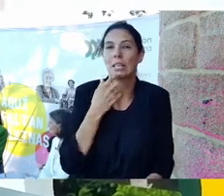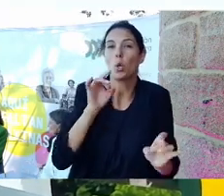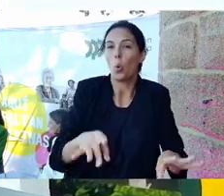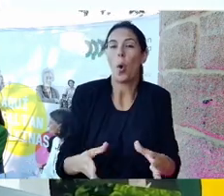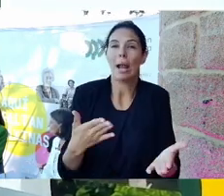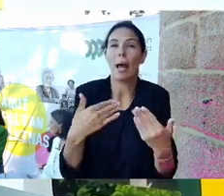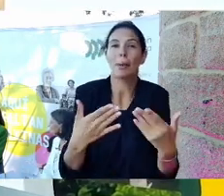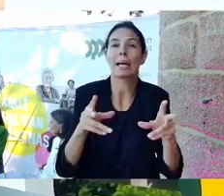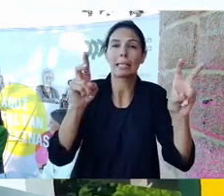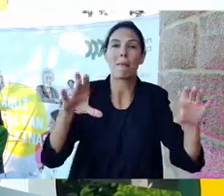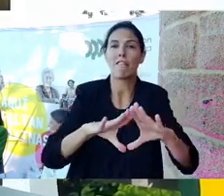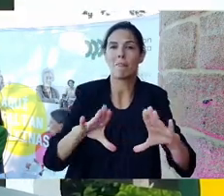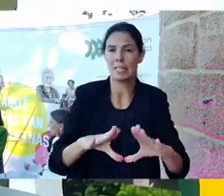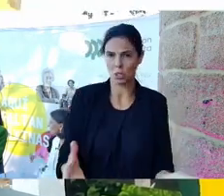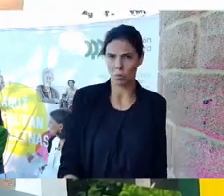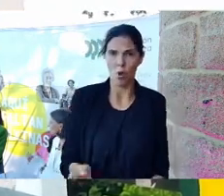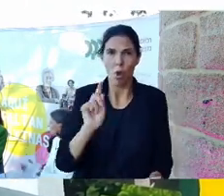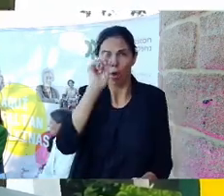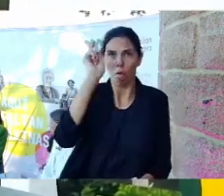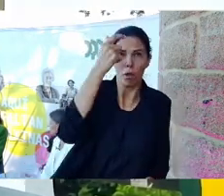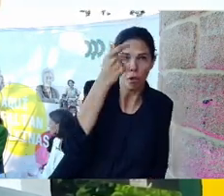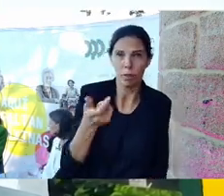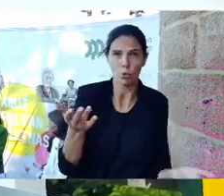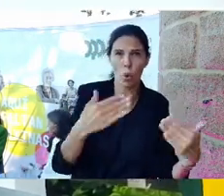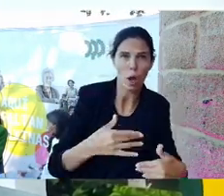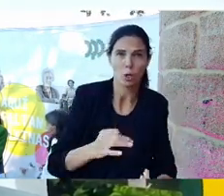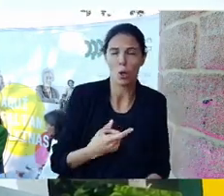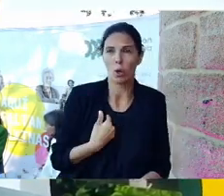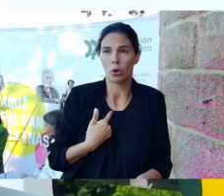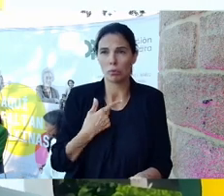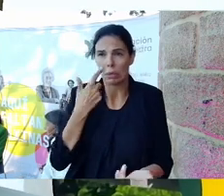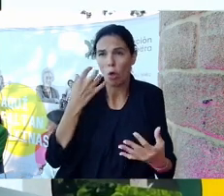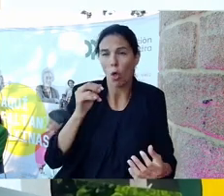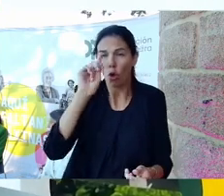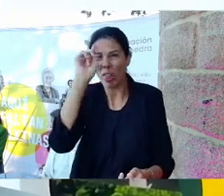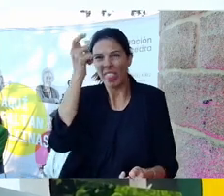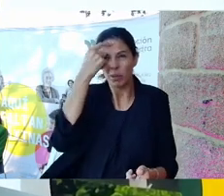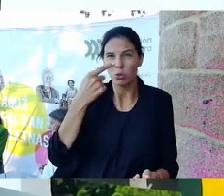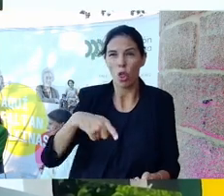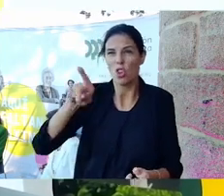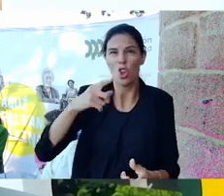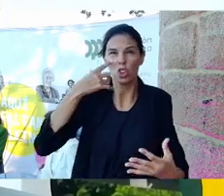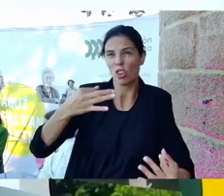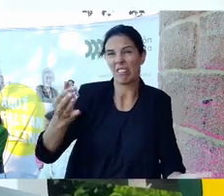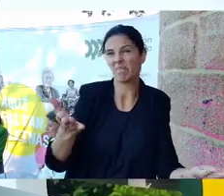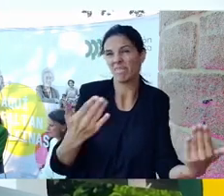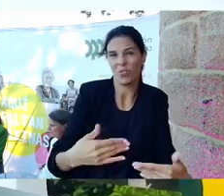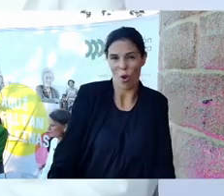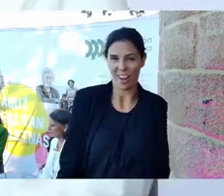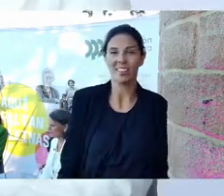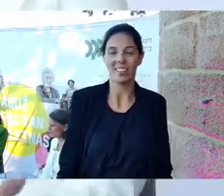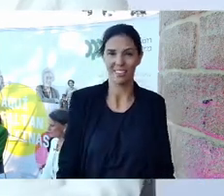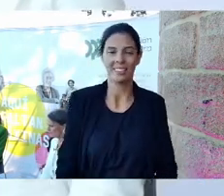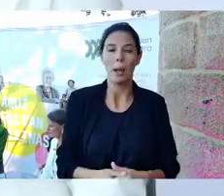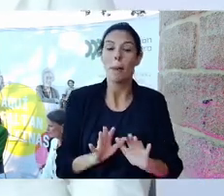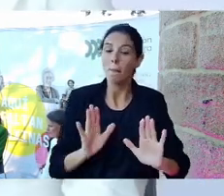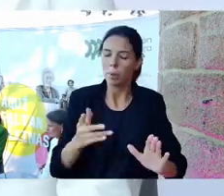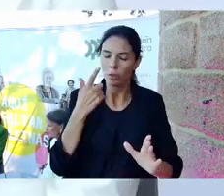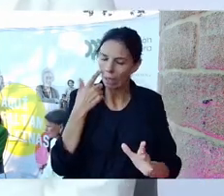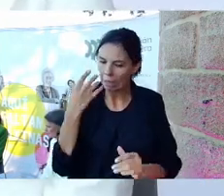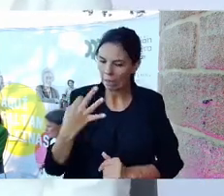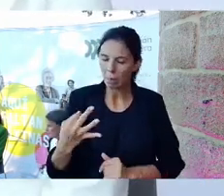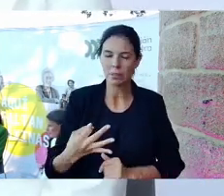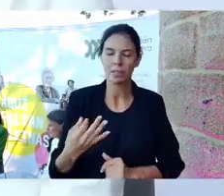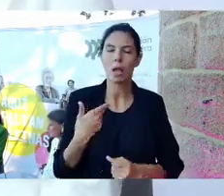que es como hablar de feminismo, es que eran conceptos que no existían, o como hablar de ateísmo, en el siglo XII no existían tales conceptos. Pero es verdad